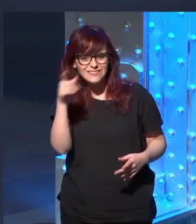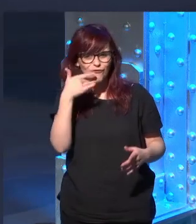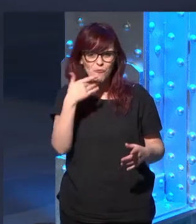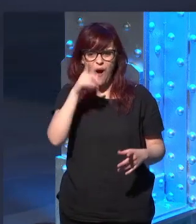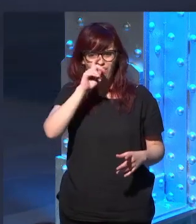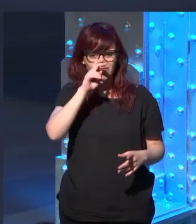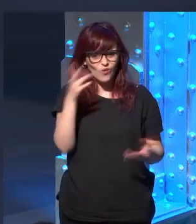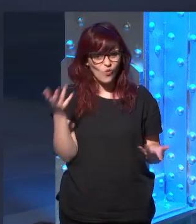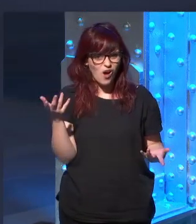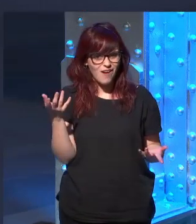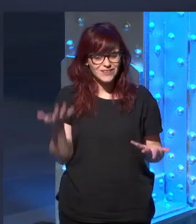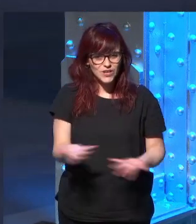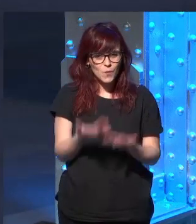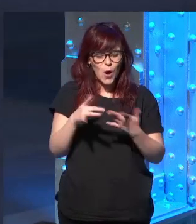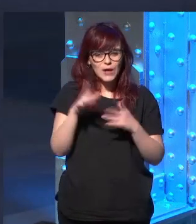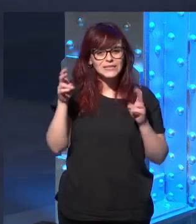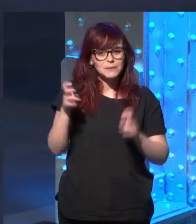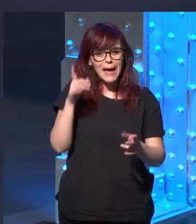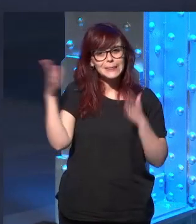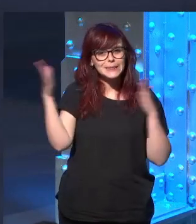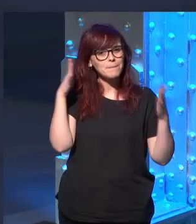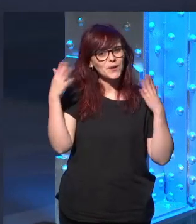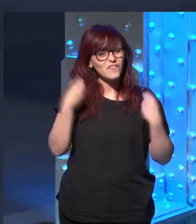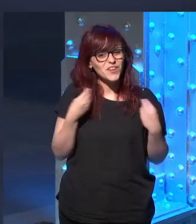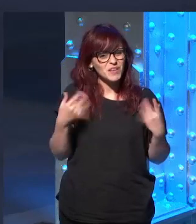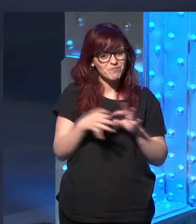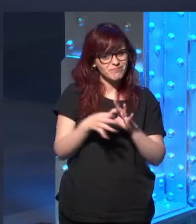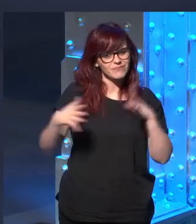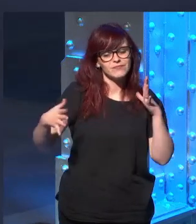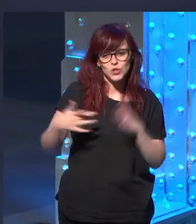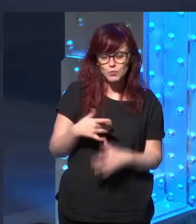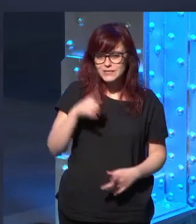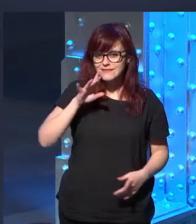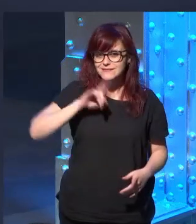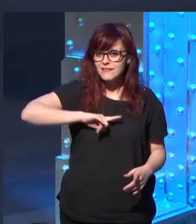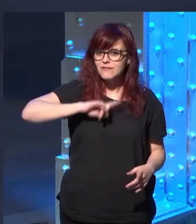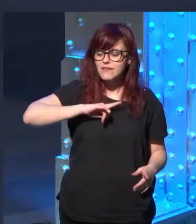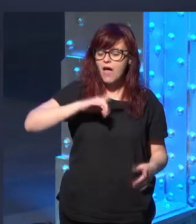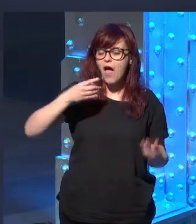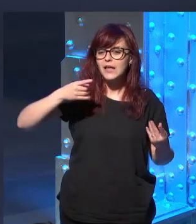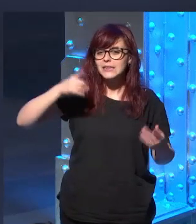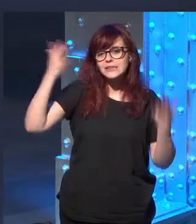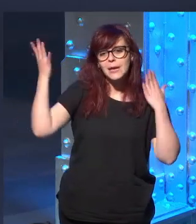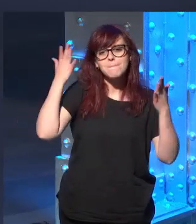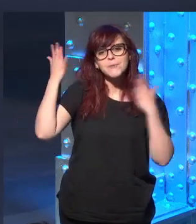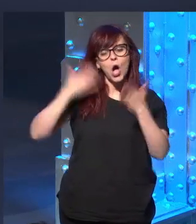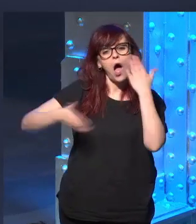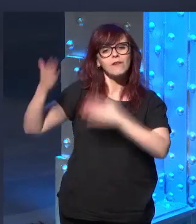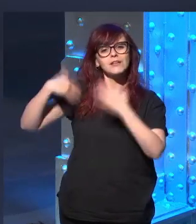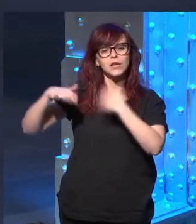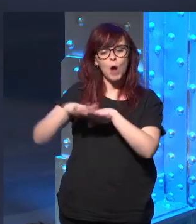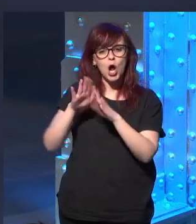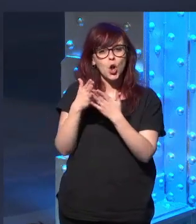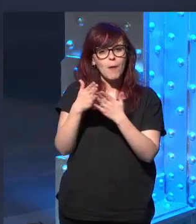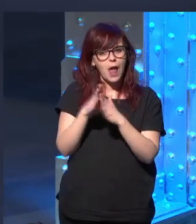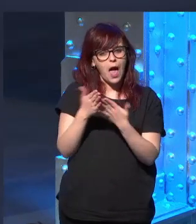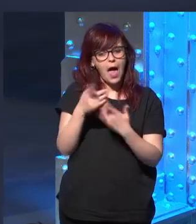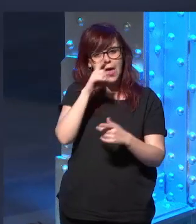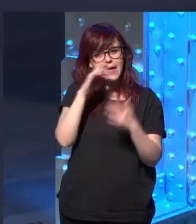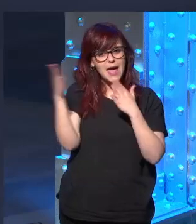antigua, como que no me gustaba ese tiempo que estaba viviendo, me parecía que yo pertenecía a un tiempo anterior, me encantaban las novelas de